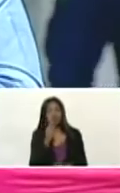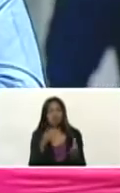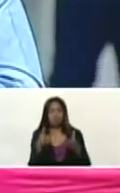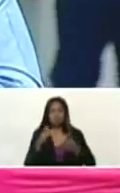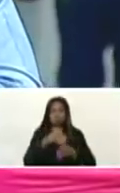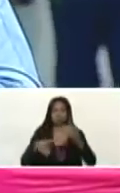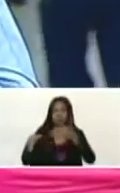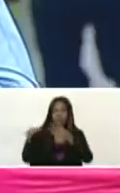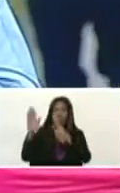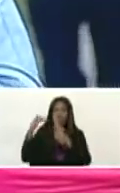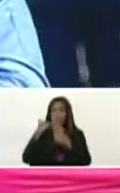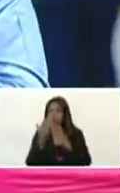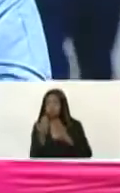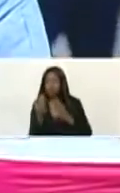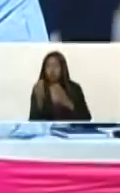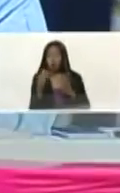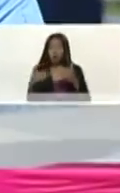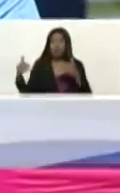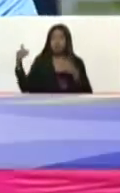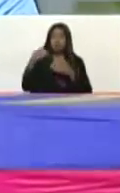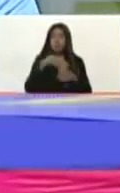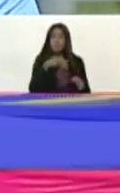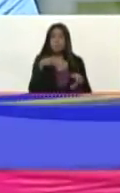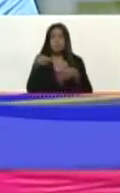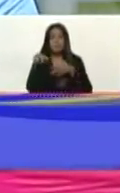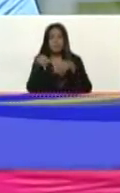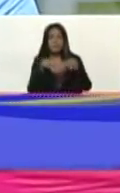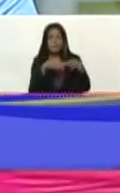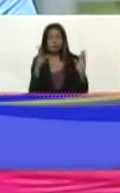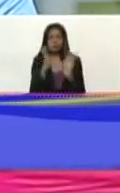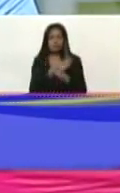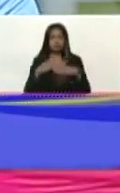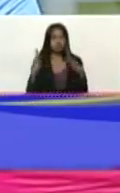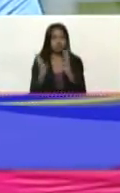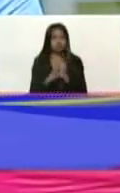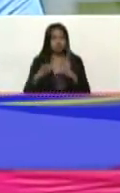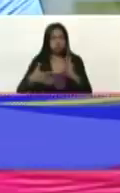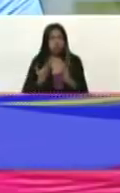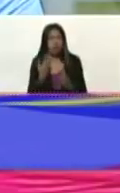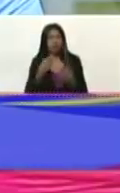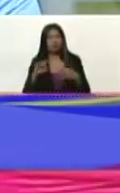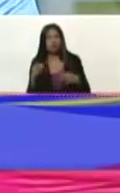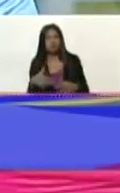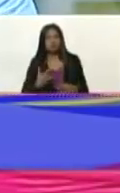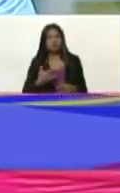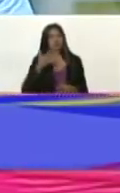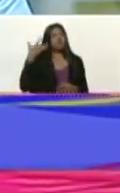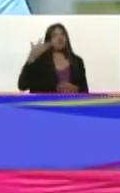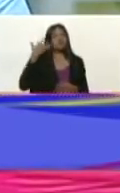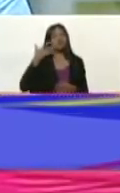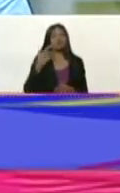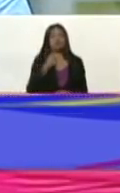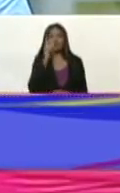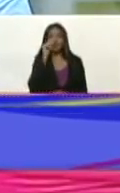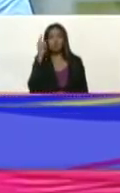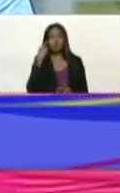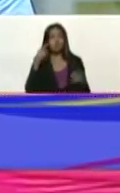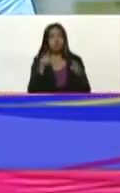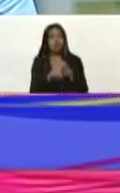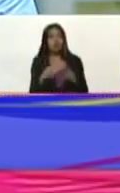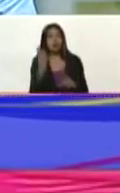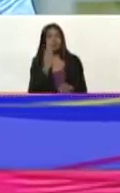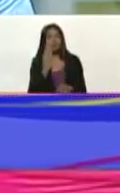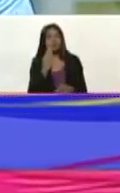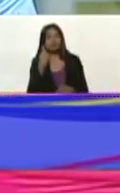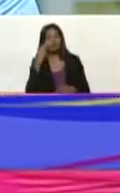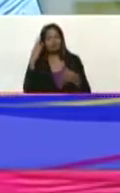basura. Hoy la redoma de Petare se puede transitar, se puede caminar y nos podemos sentir orgullosos y orgullosos. Y con esa experiencia